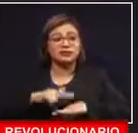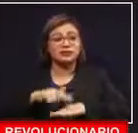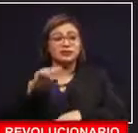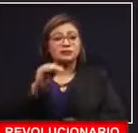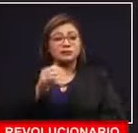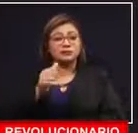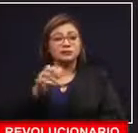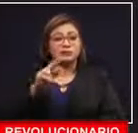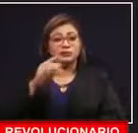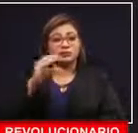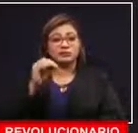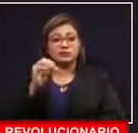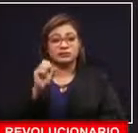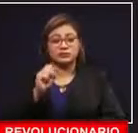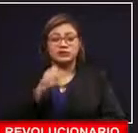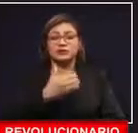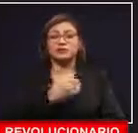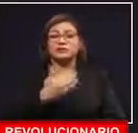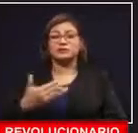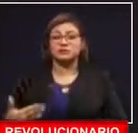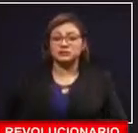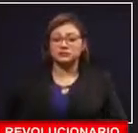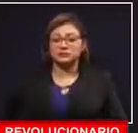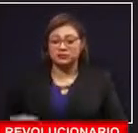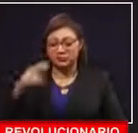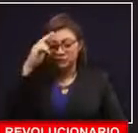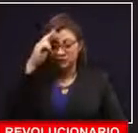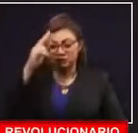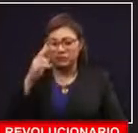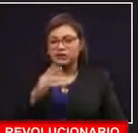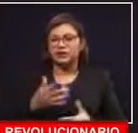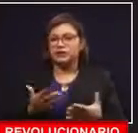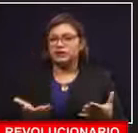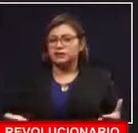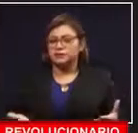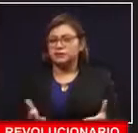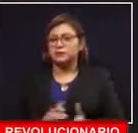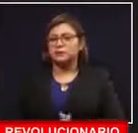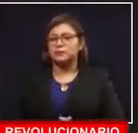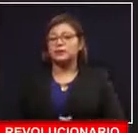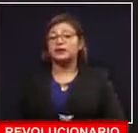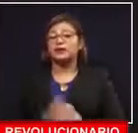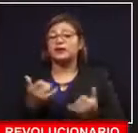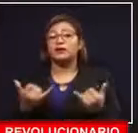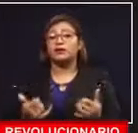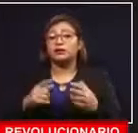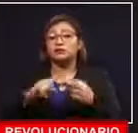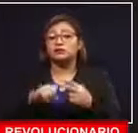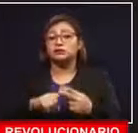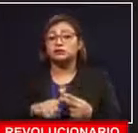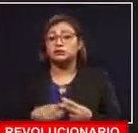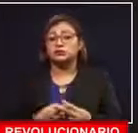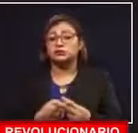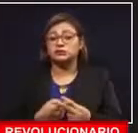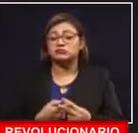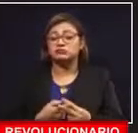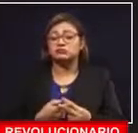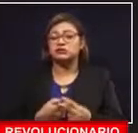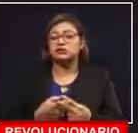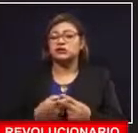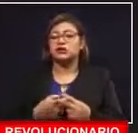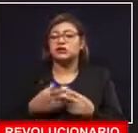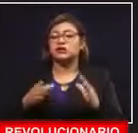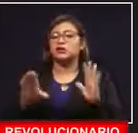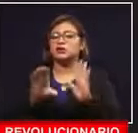en ejercicio de la iniciativa legislativa consagrada en la Constitución Política de la República y los artículos 108